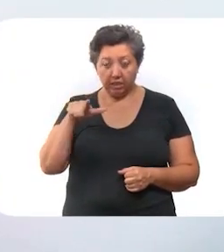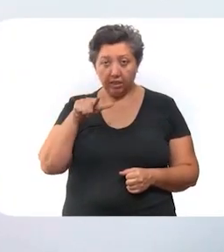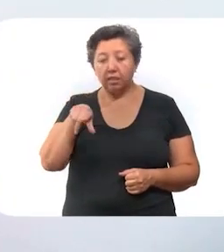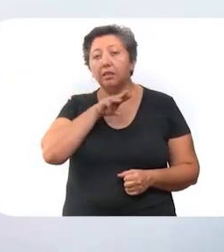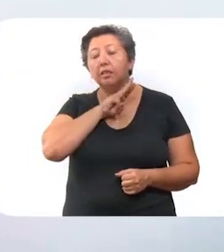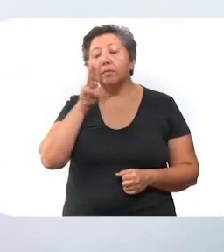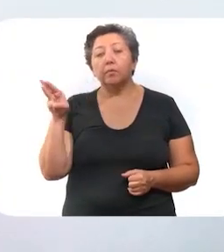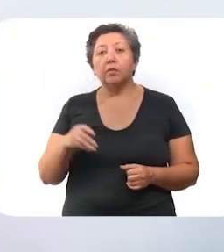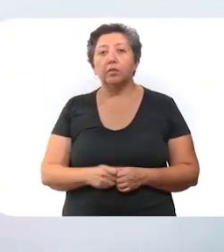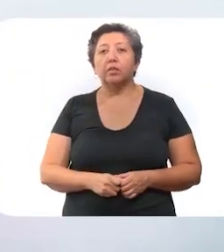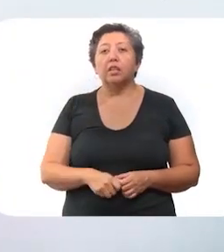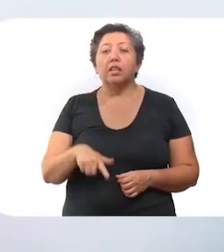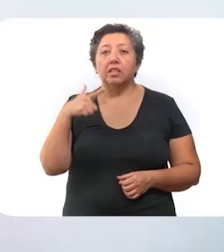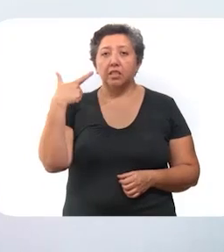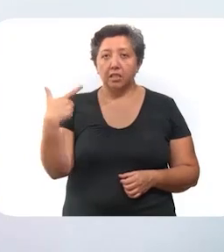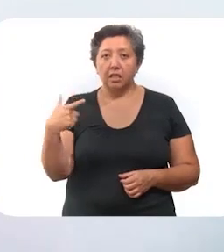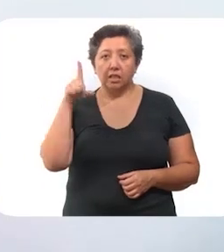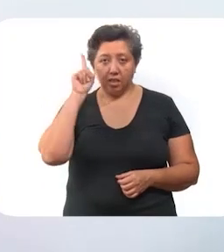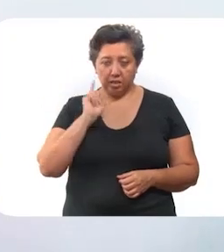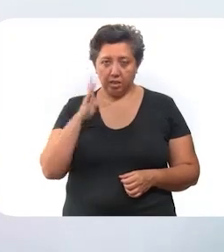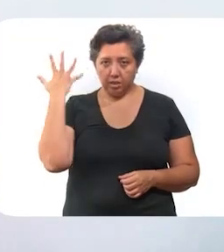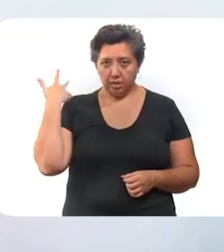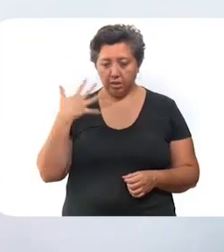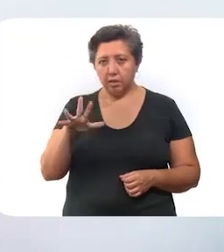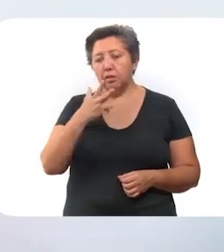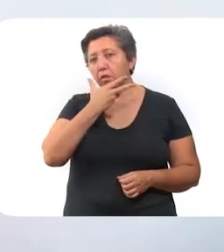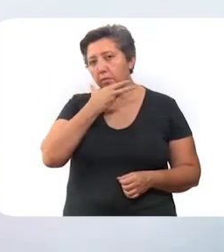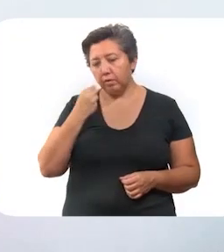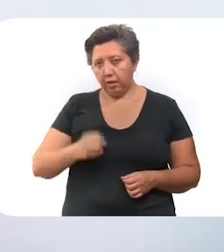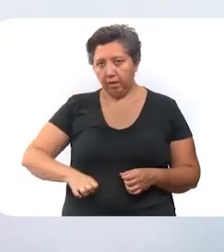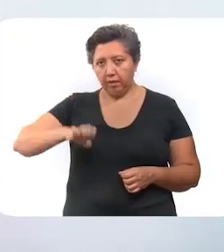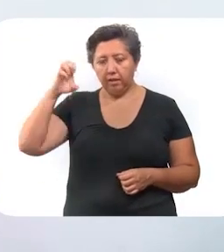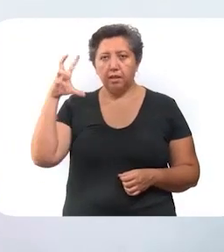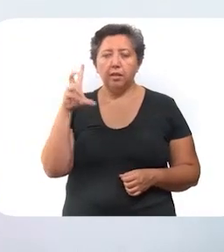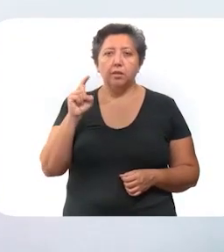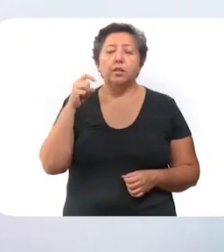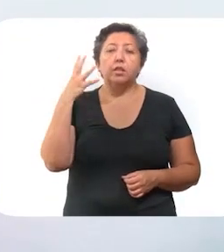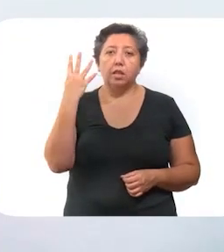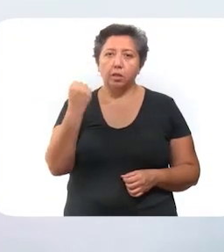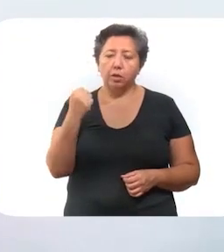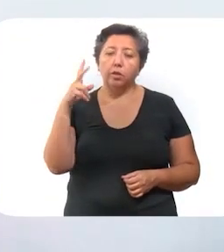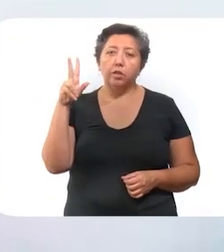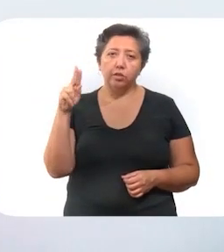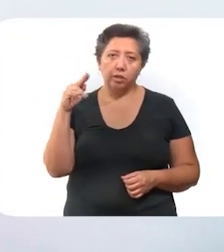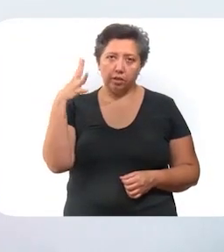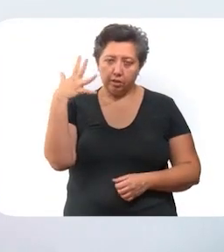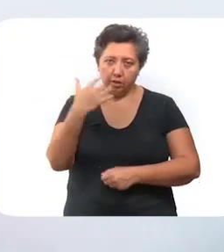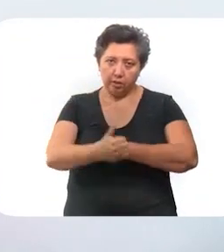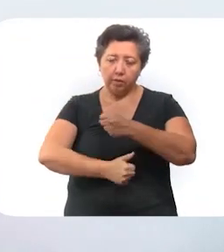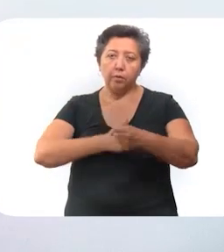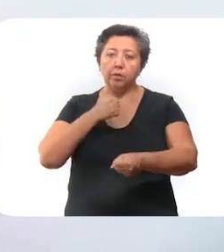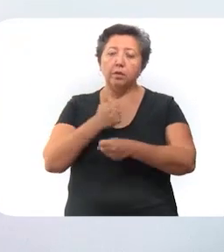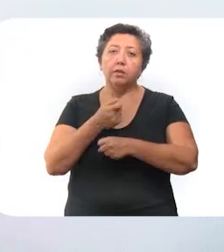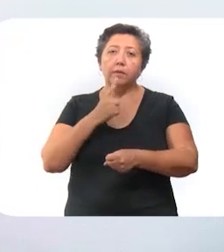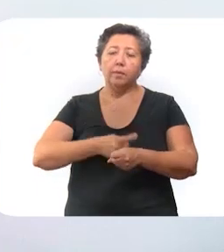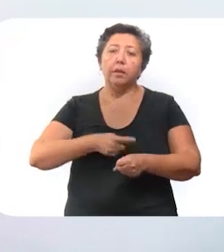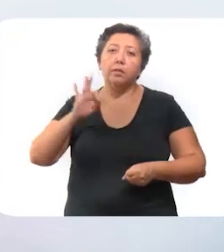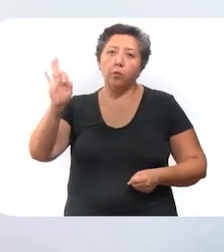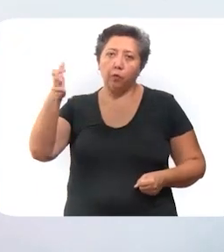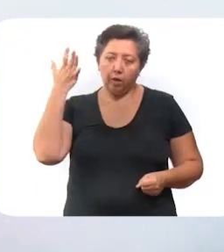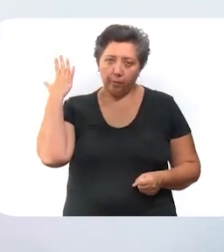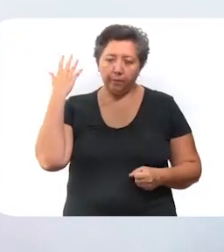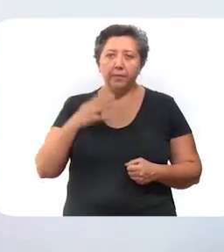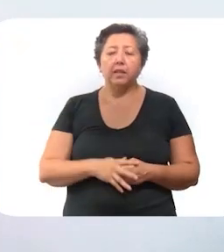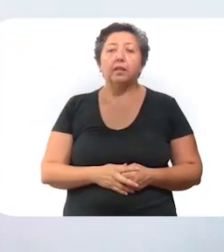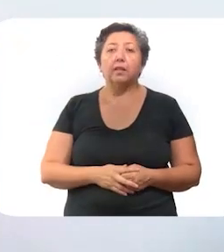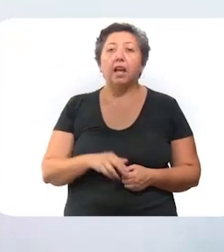17 fallecimientos. Son 7 mujeres y 10 hombres, de un rango de edad de 39 a 85 años. Sus principales